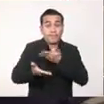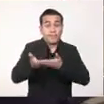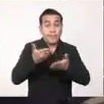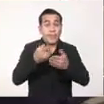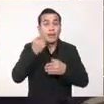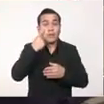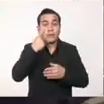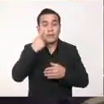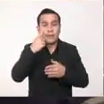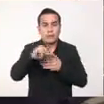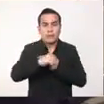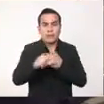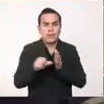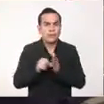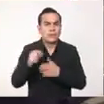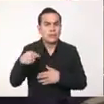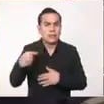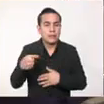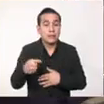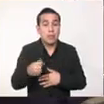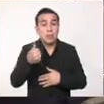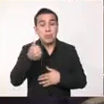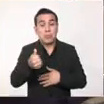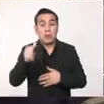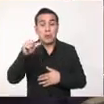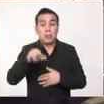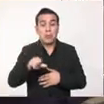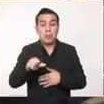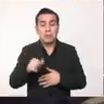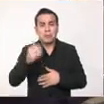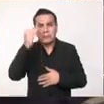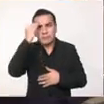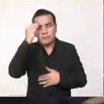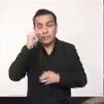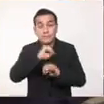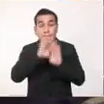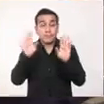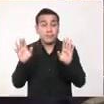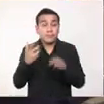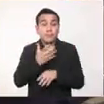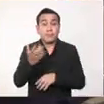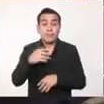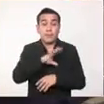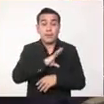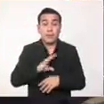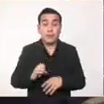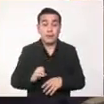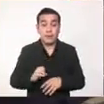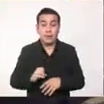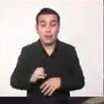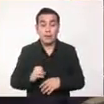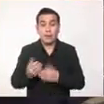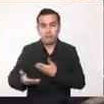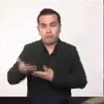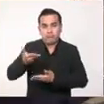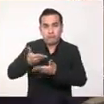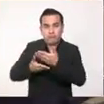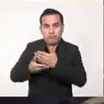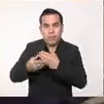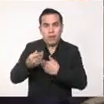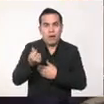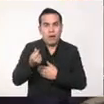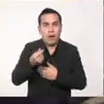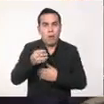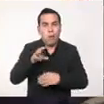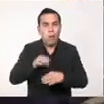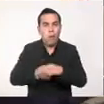asamblea. Siempre. Para bien o para mal. Usted sabe que en El Salvador se hizo con dinero